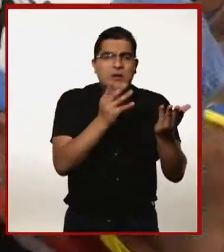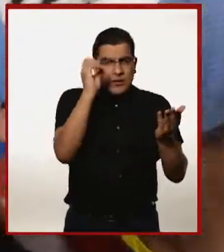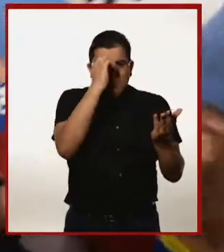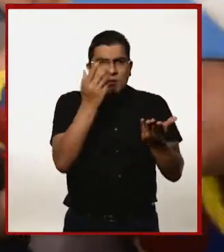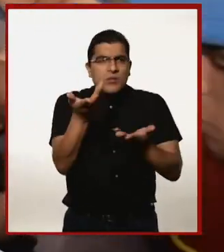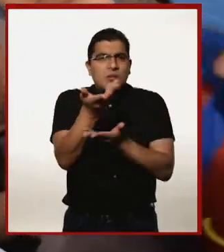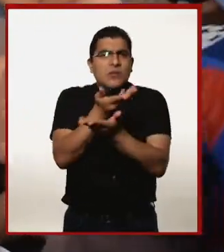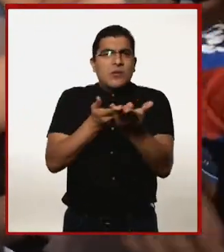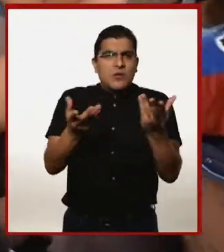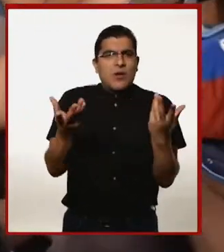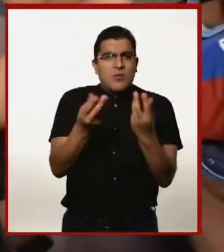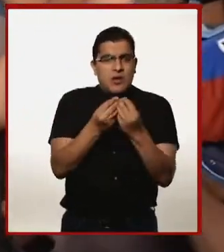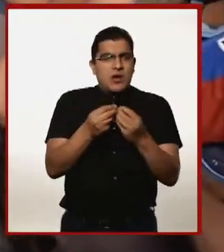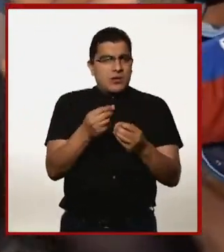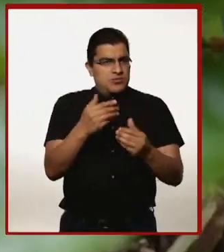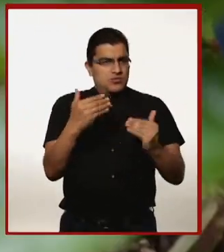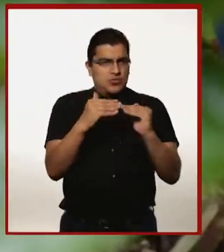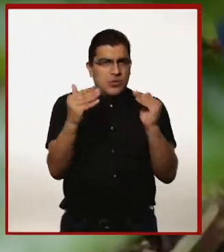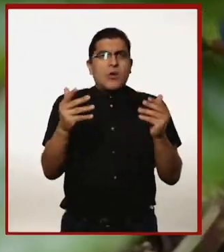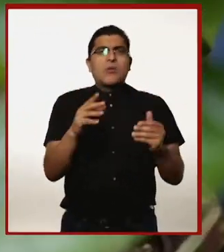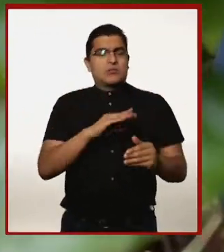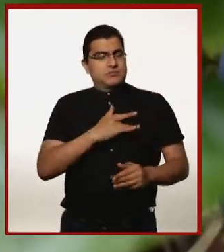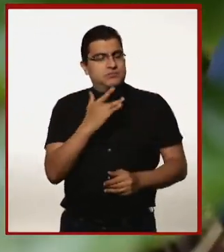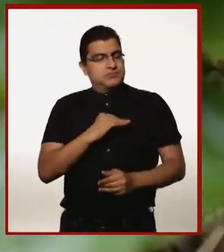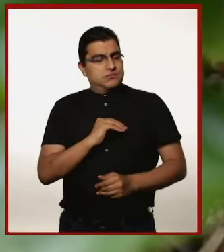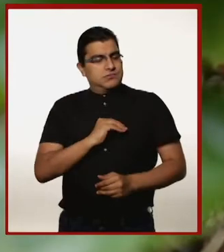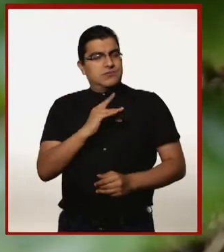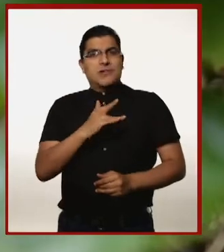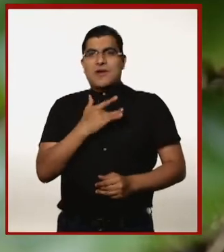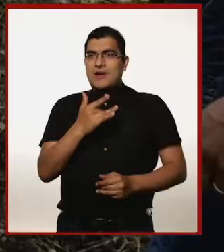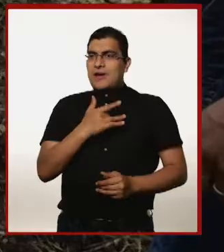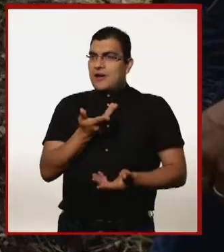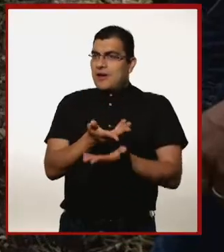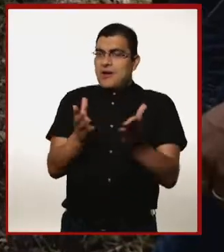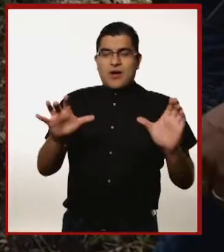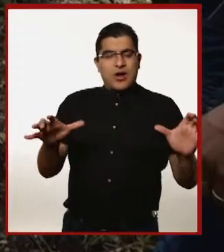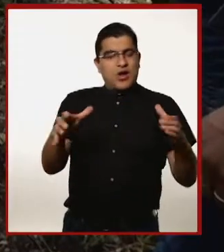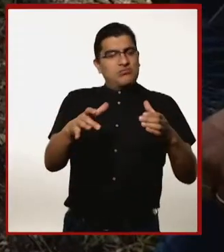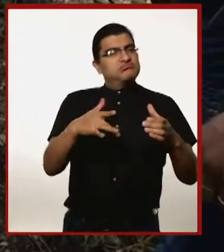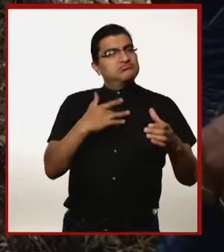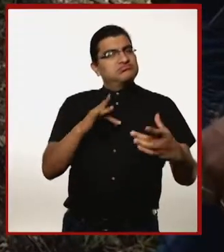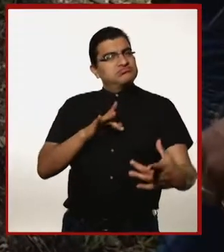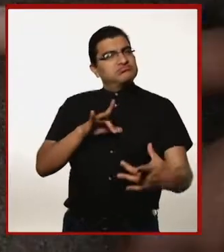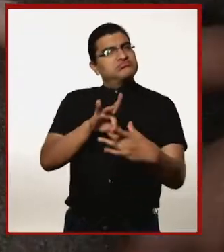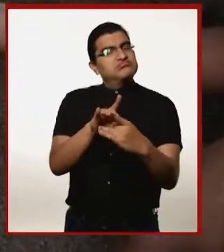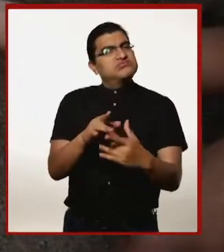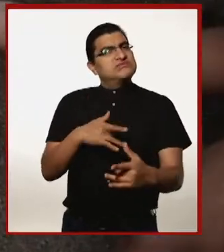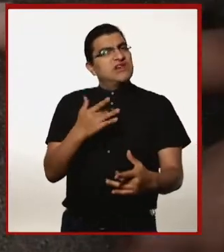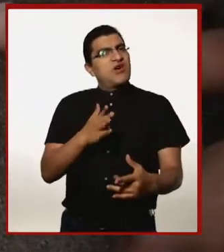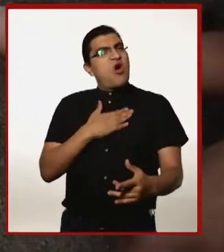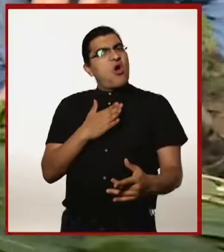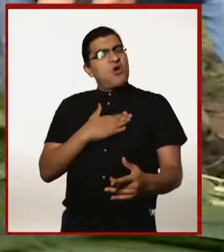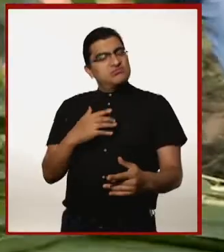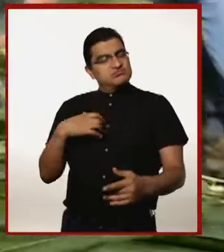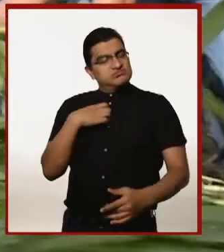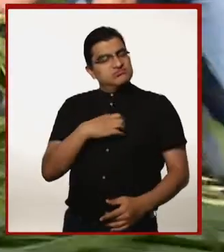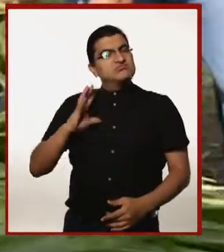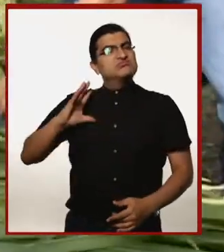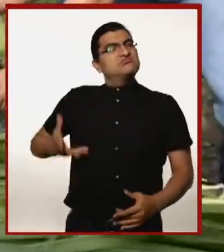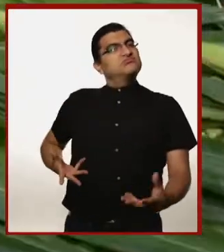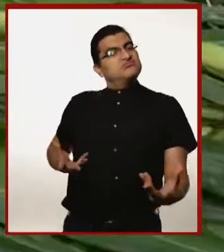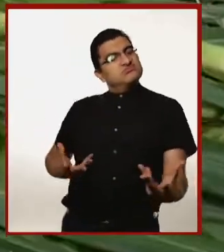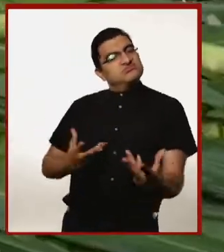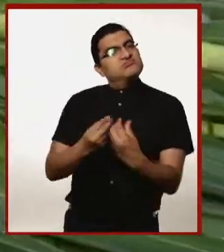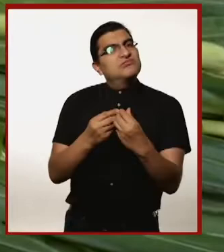genera una especie como de autonomía comunitaria o de autoestima incluso en la comunidad, ¿no? De sentirse con ese